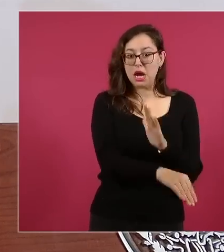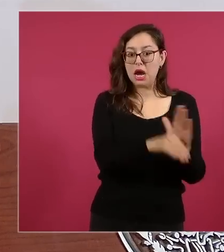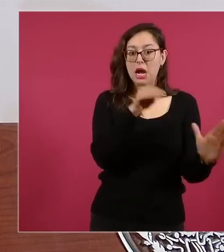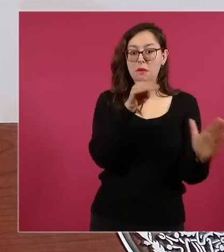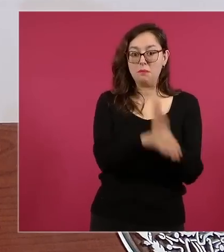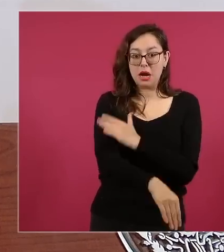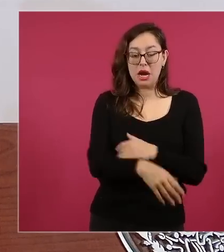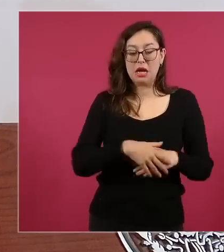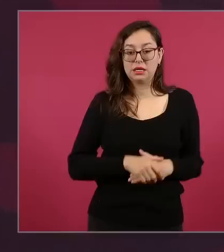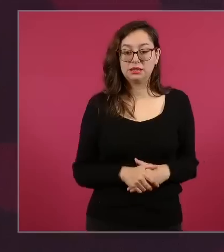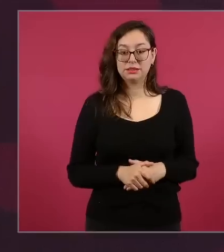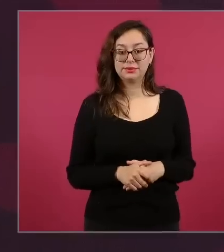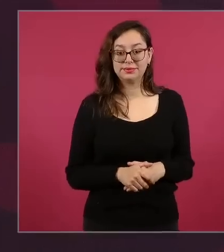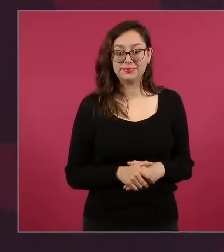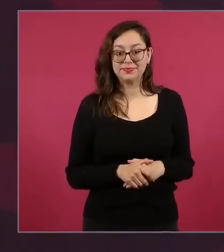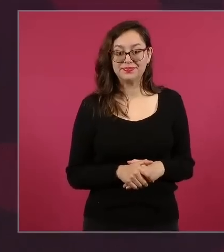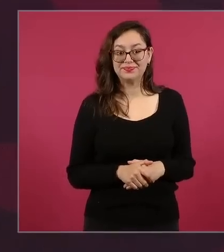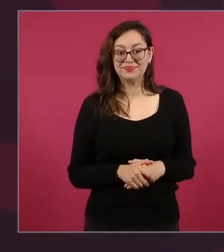fuésemos mayoría